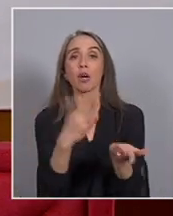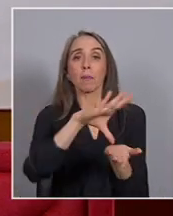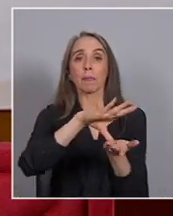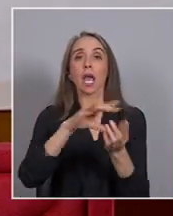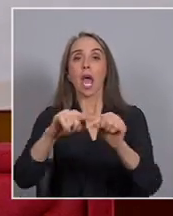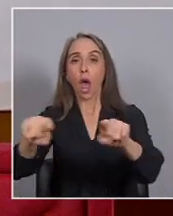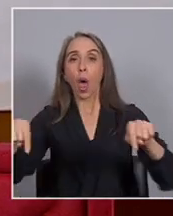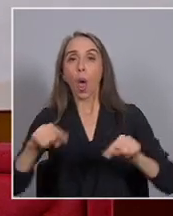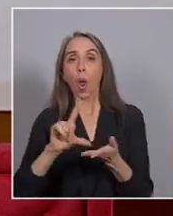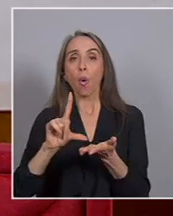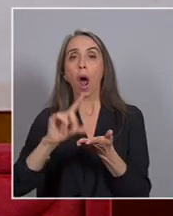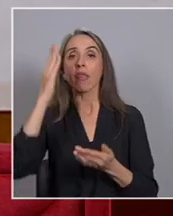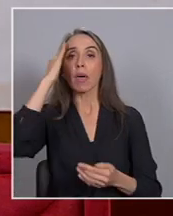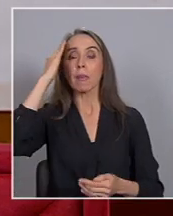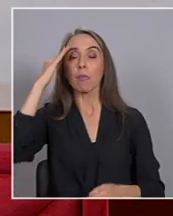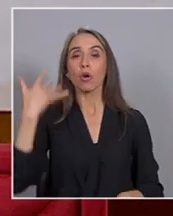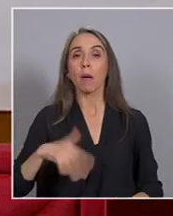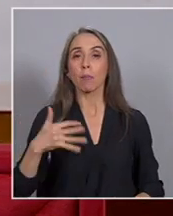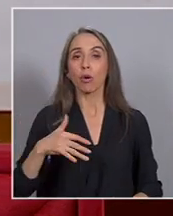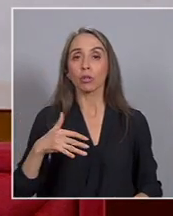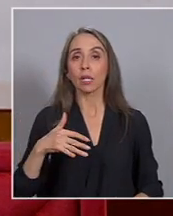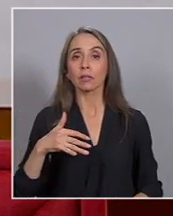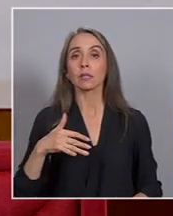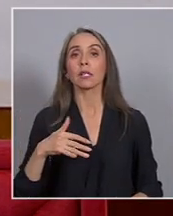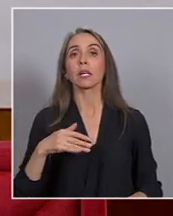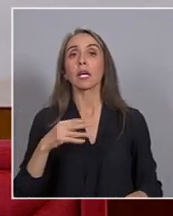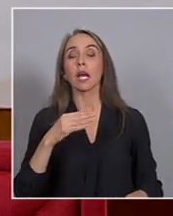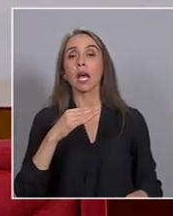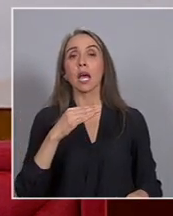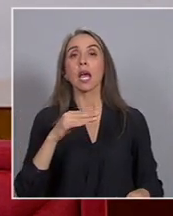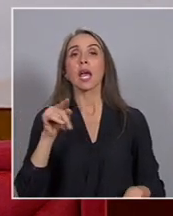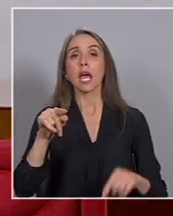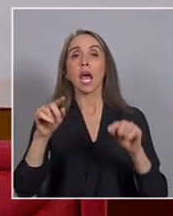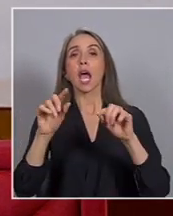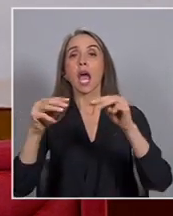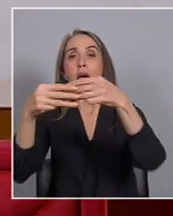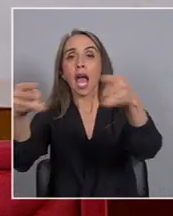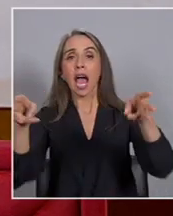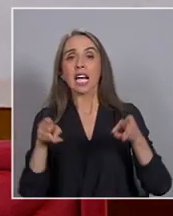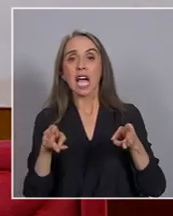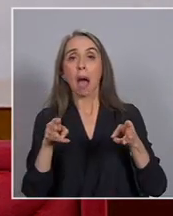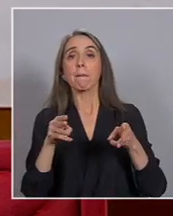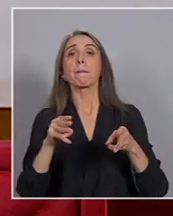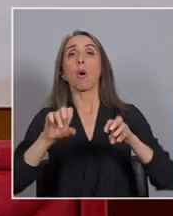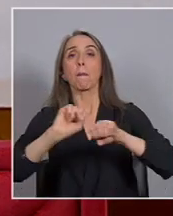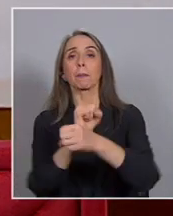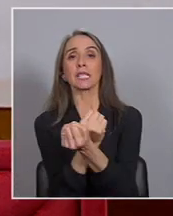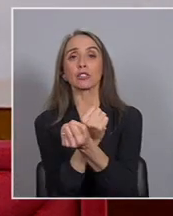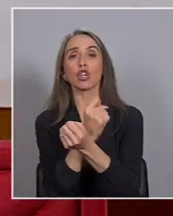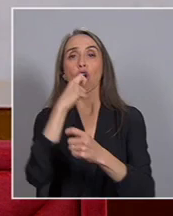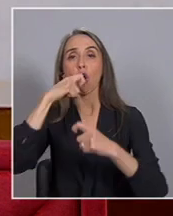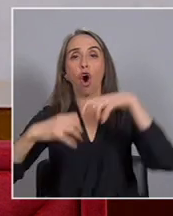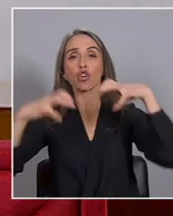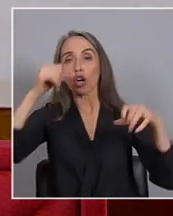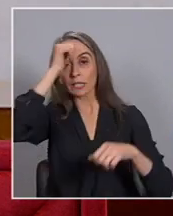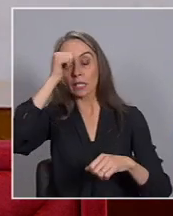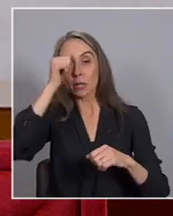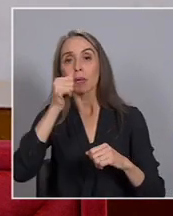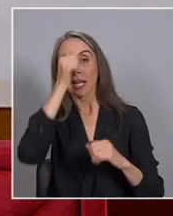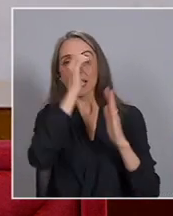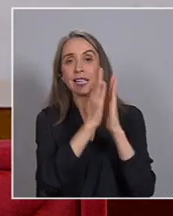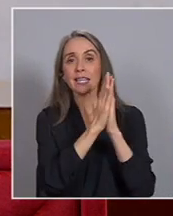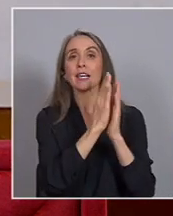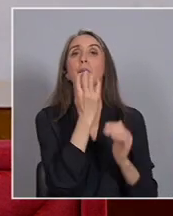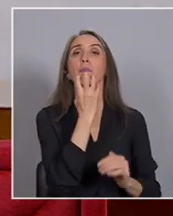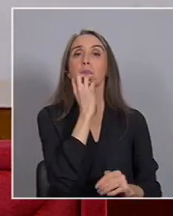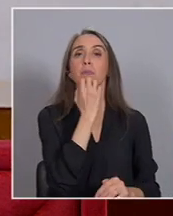de memoria tan relevantes como el campo de prisioneros de Rocas de Santo Domingo, el recinto de la Providencia en